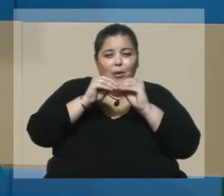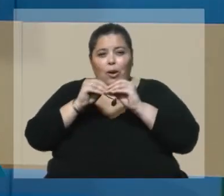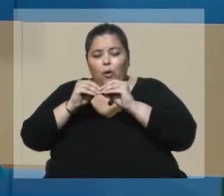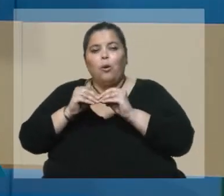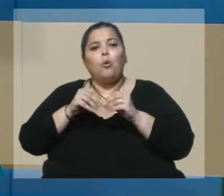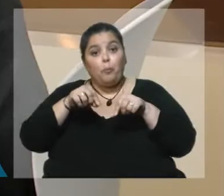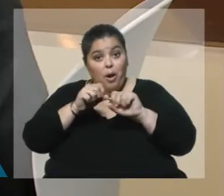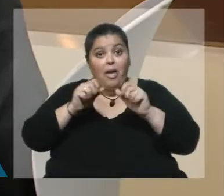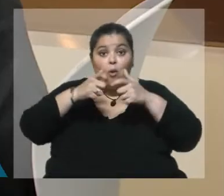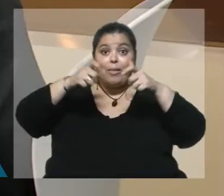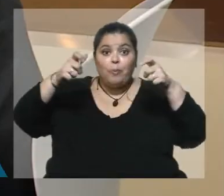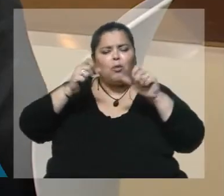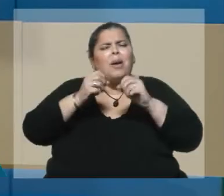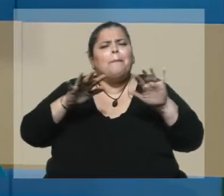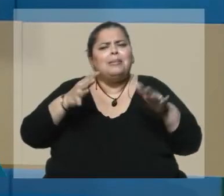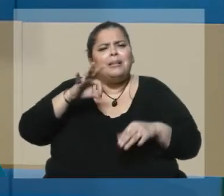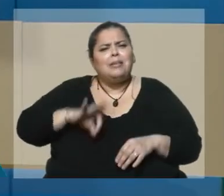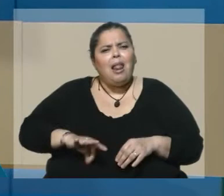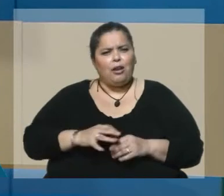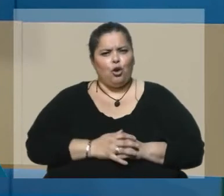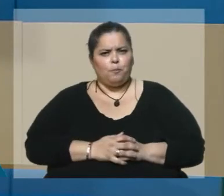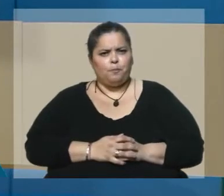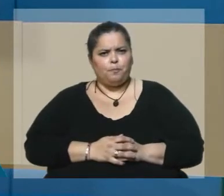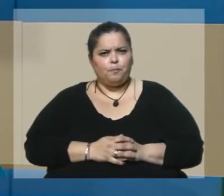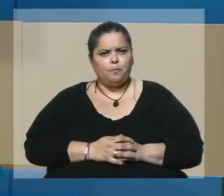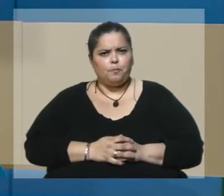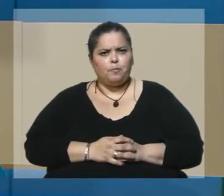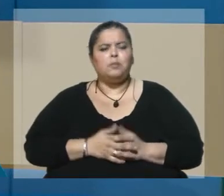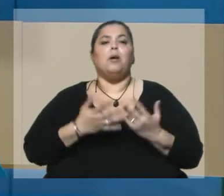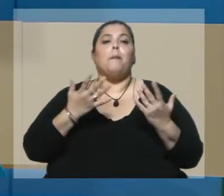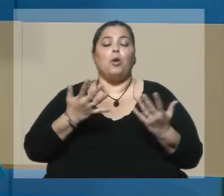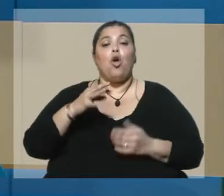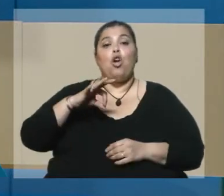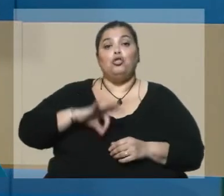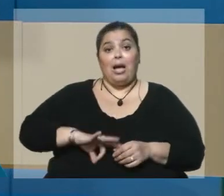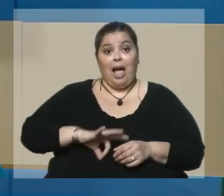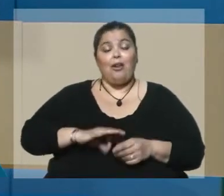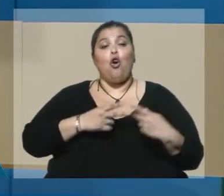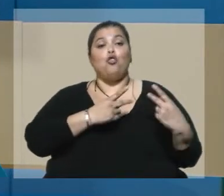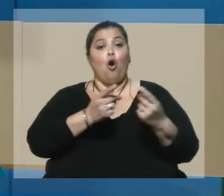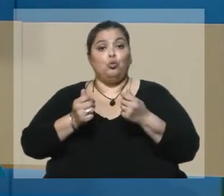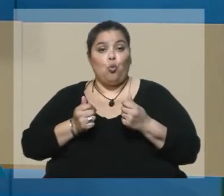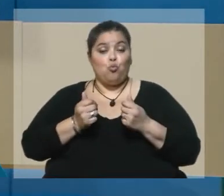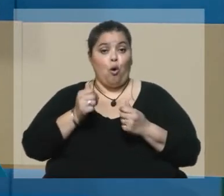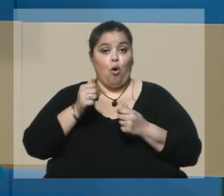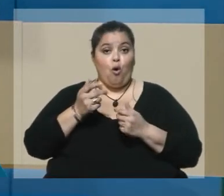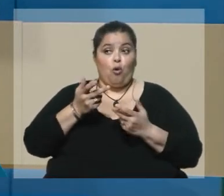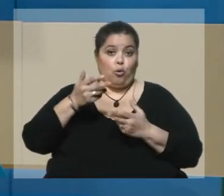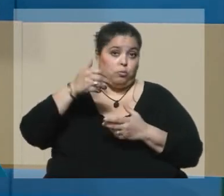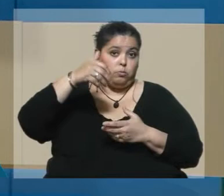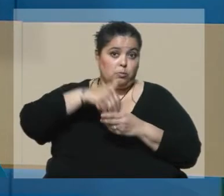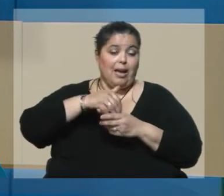estos crecimientos dice Bueno qué pasa con el salario bueno los salarios En definitiva del consumo interno de de la